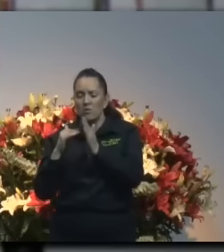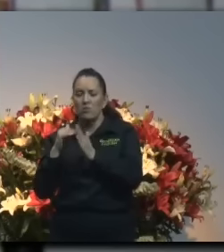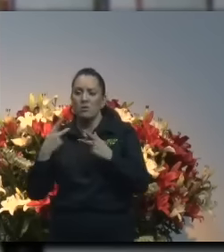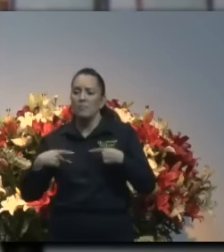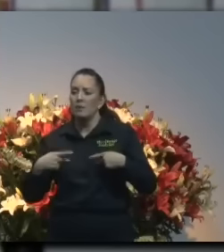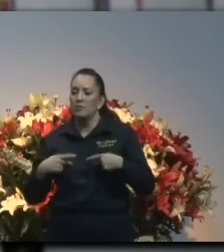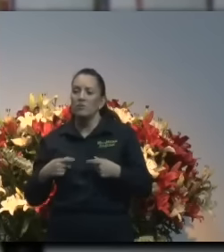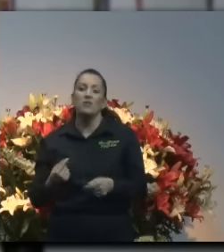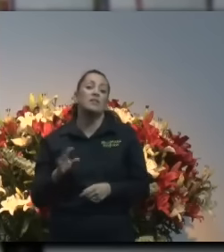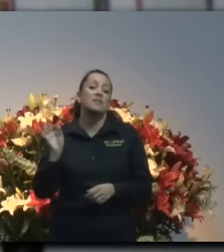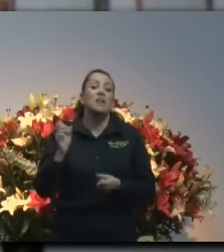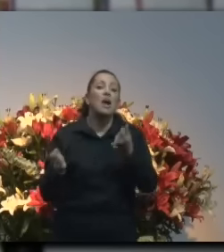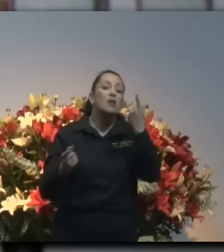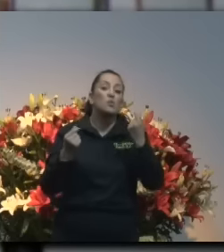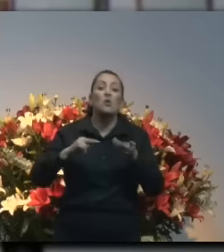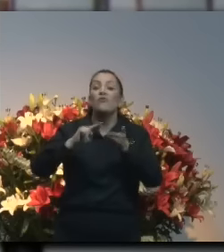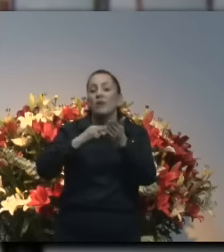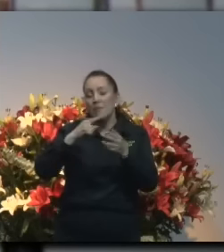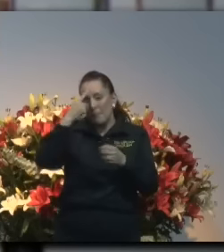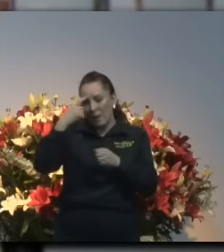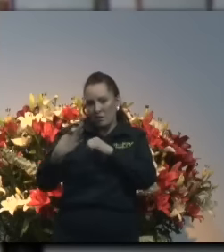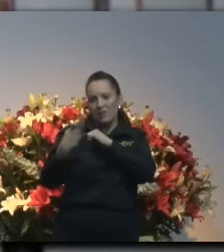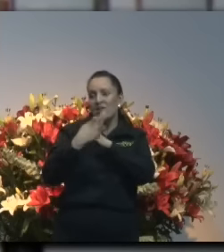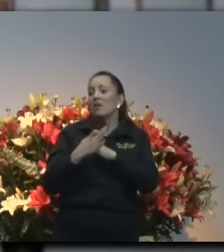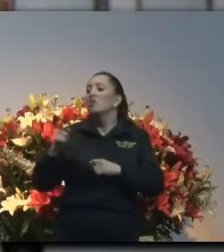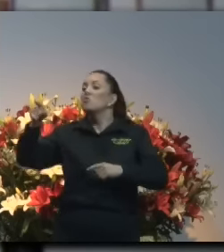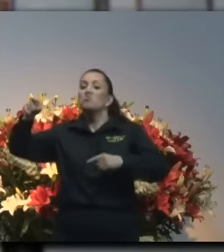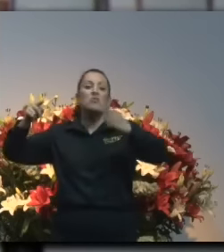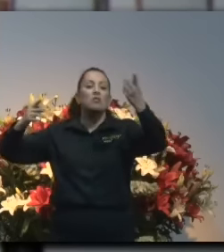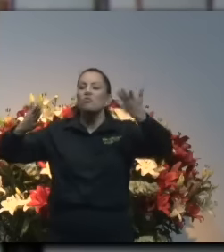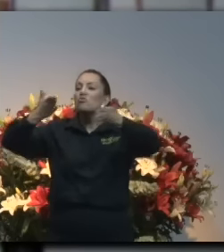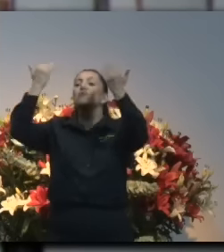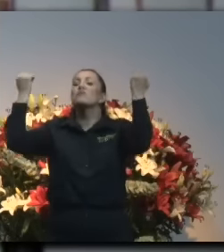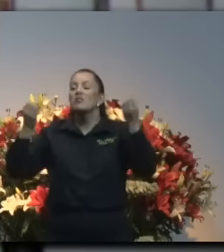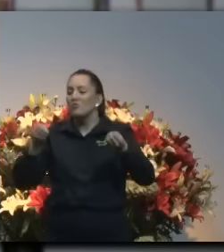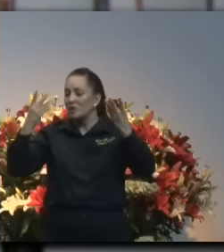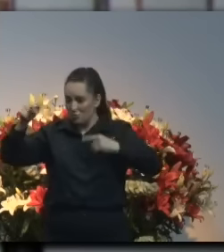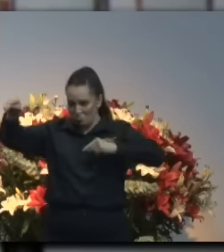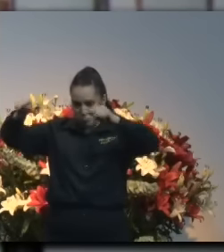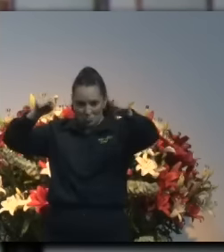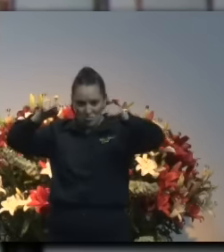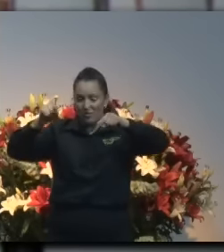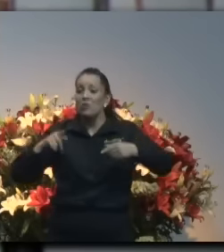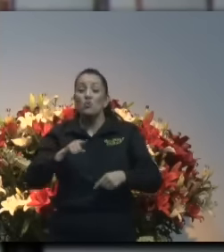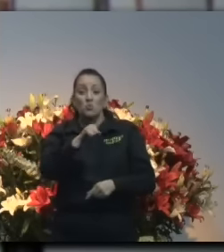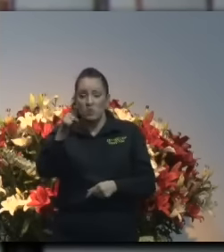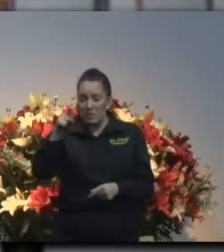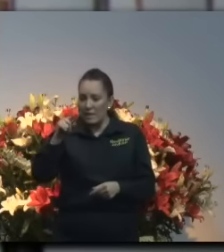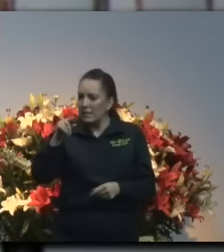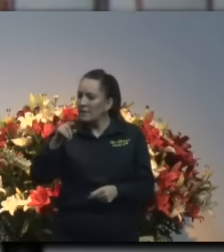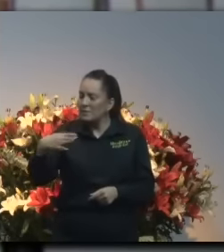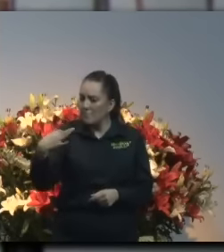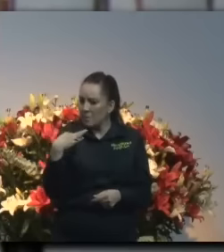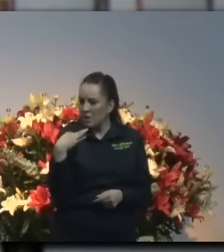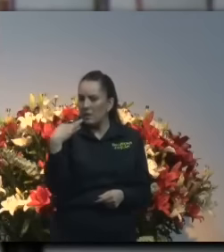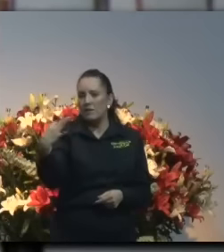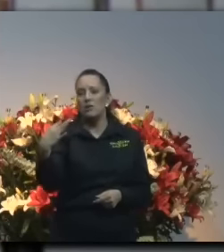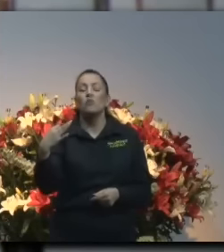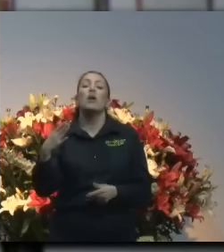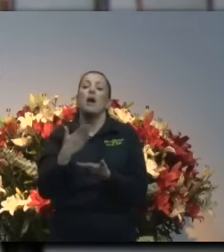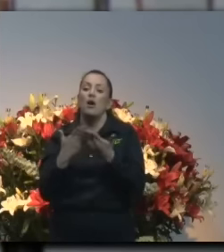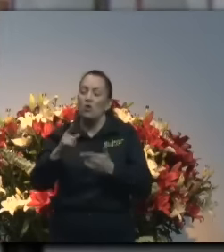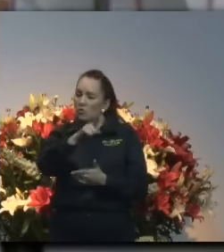sé. Ah, bueno, mira, y ahí una firmó por mí. Ahí, pues, ustedes me pusieron aquí, ustedes ayúdenme a ganar. Muchas